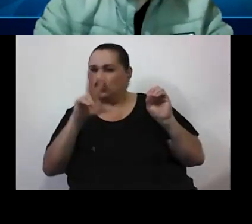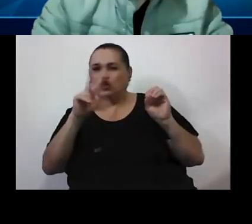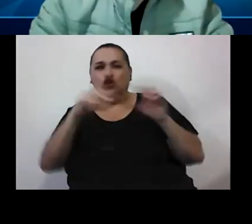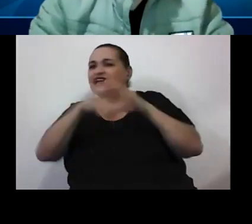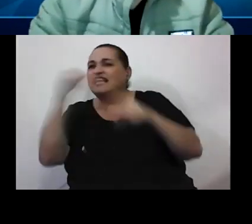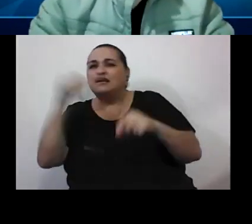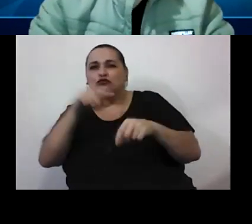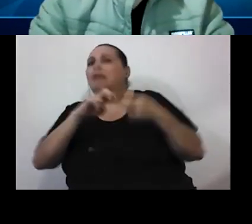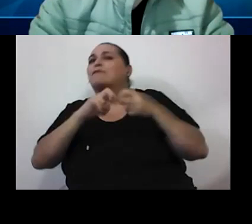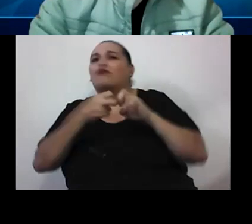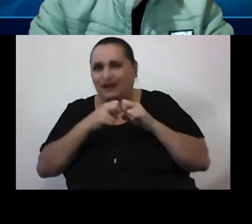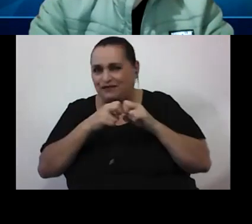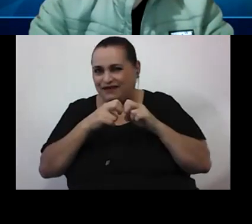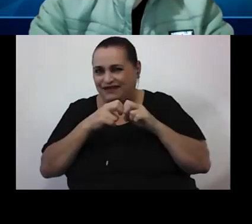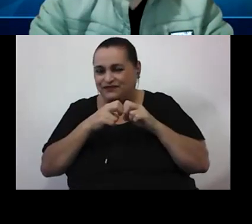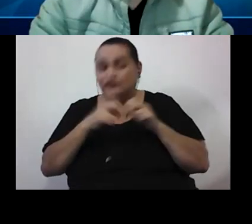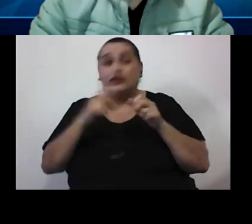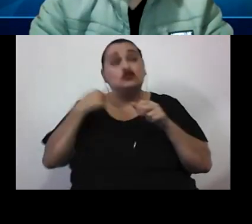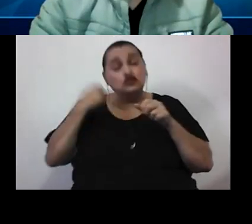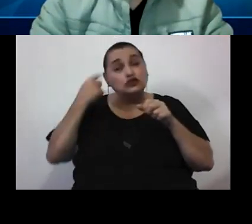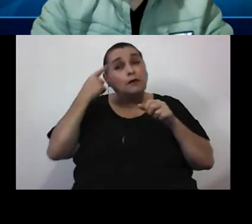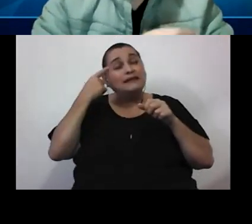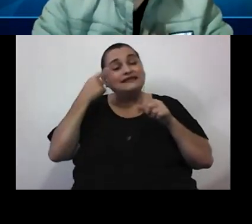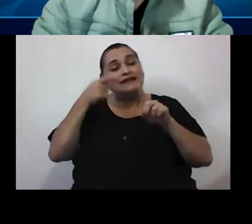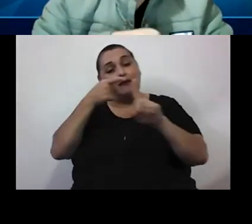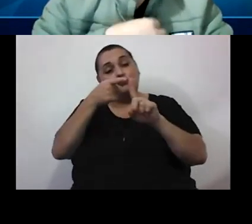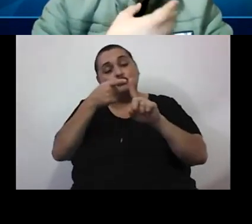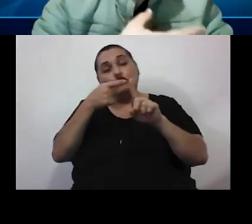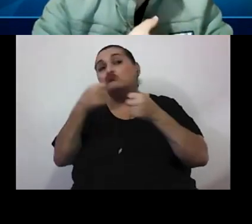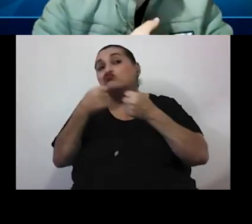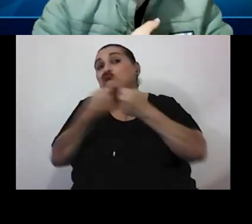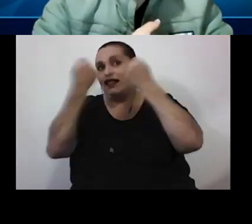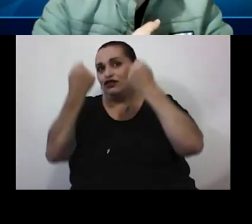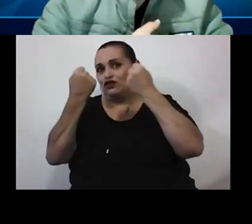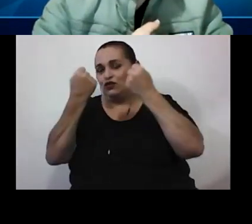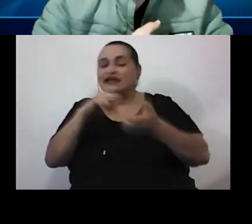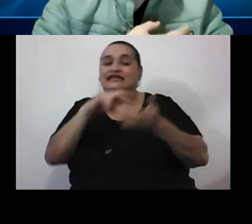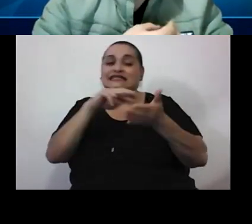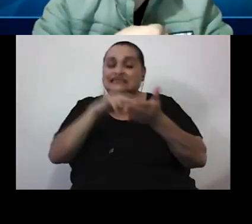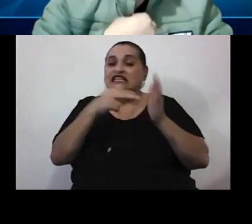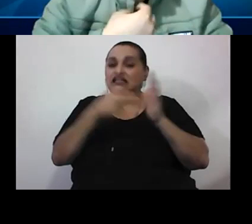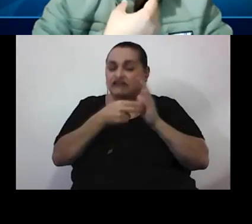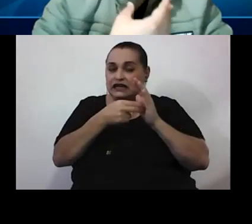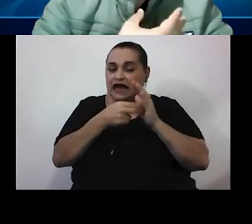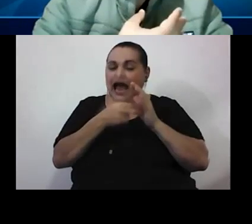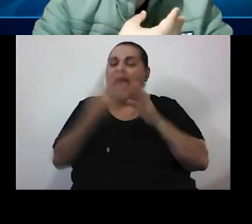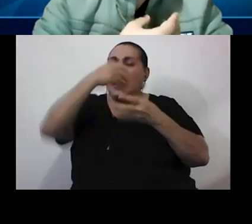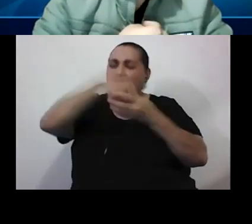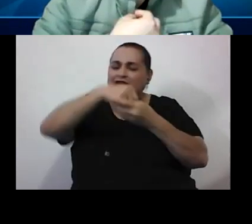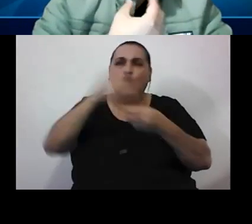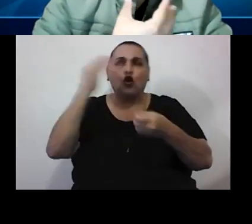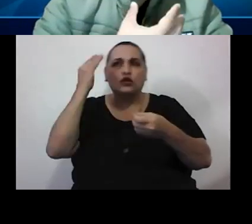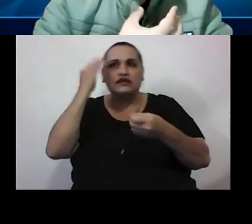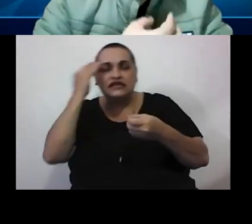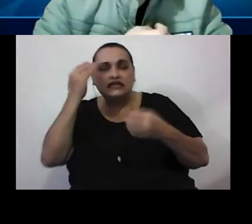salimos. Pero cuando lo pensamos como desafío, no solamente se involucra lo cognitivo, sino que ya se involucra lo